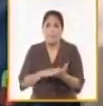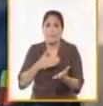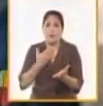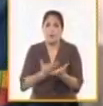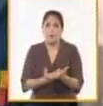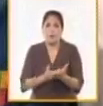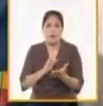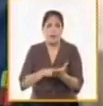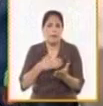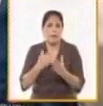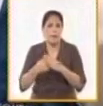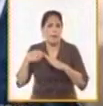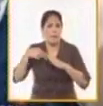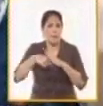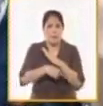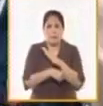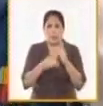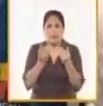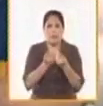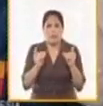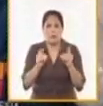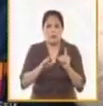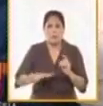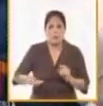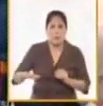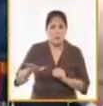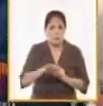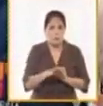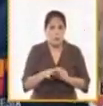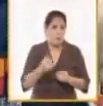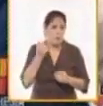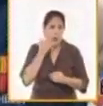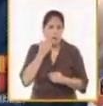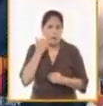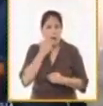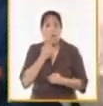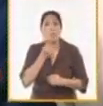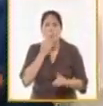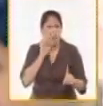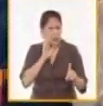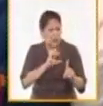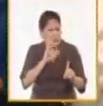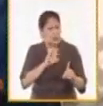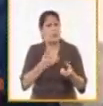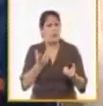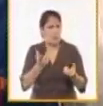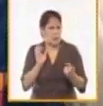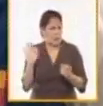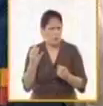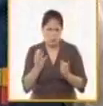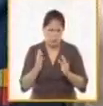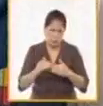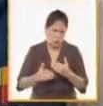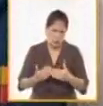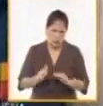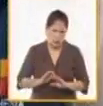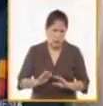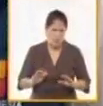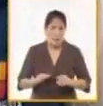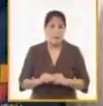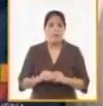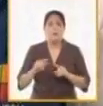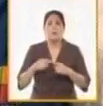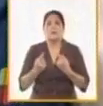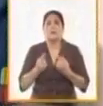de profundizarla. Por supuesto que se puede criticar, por supuesto que no es perfecto como nada de este mundo, pero hay